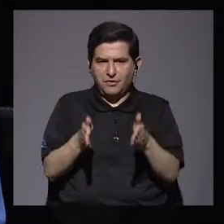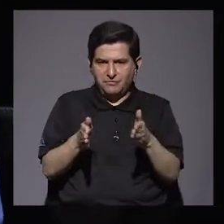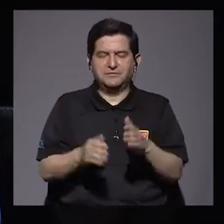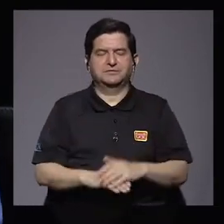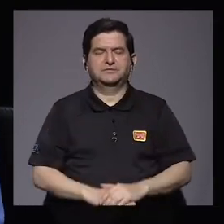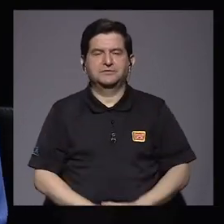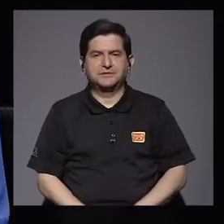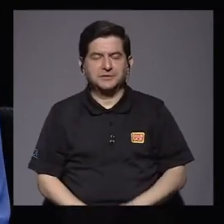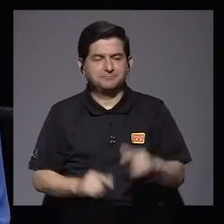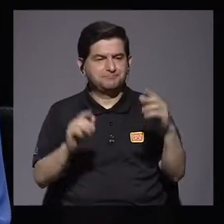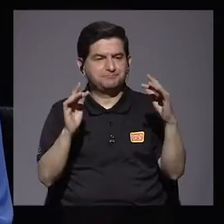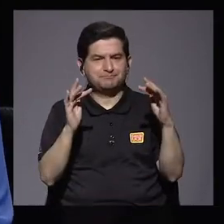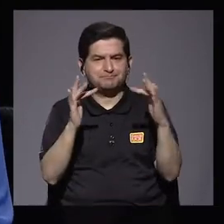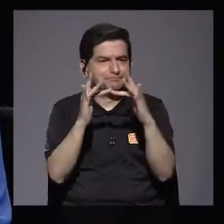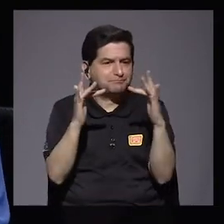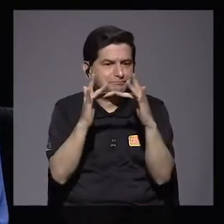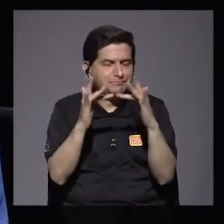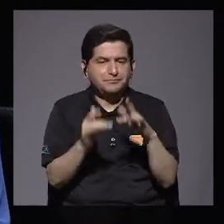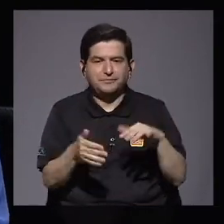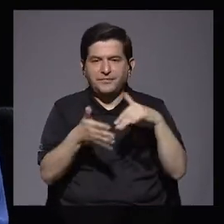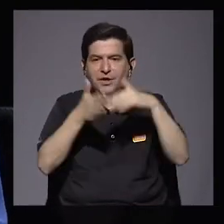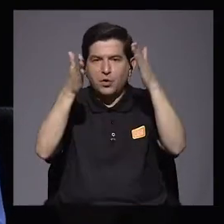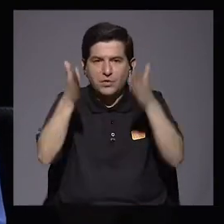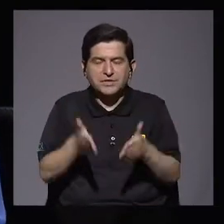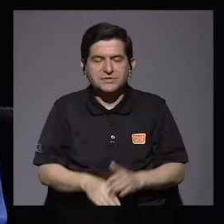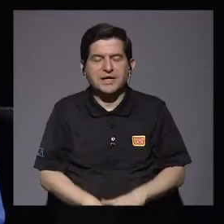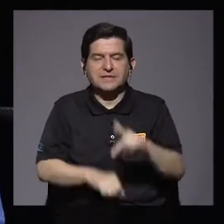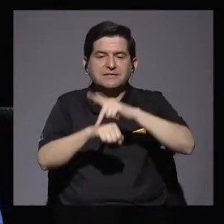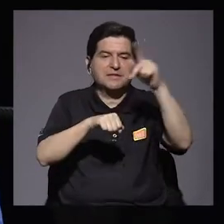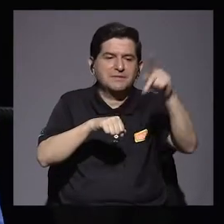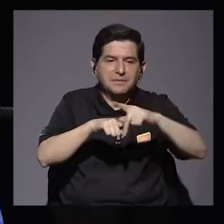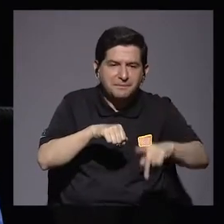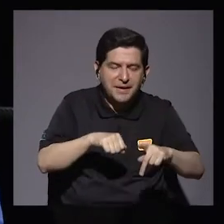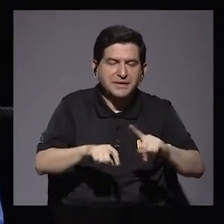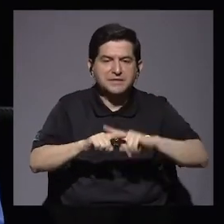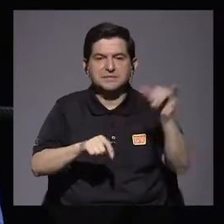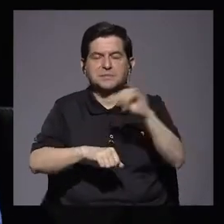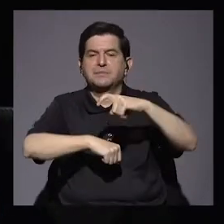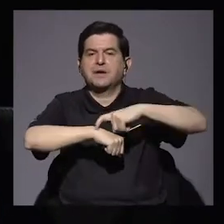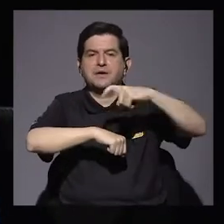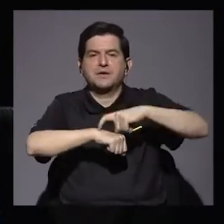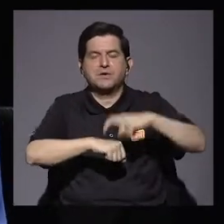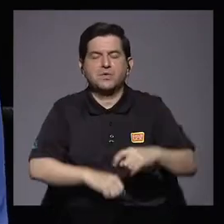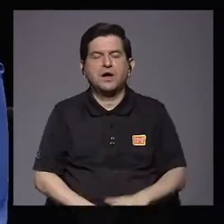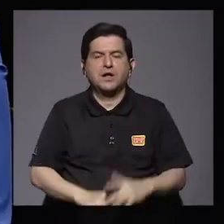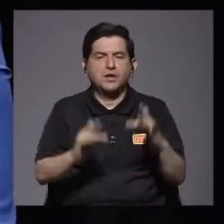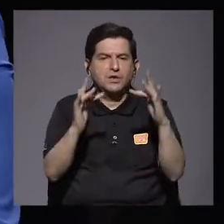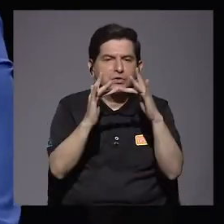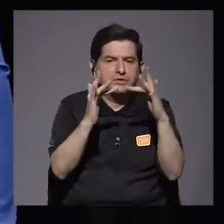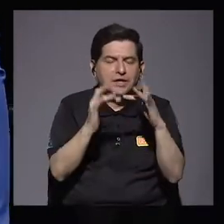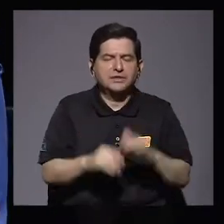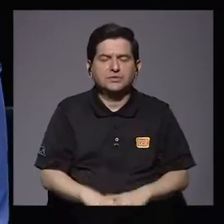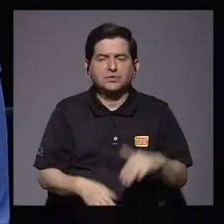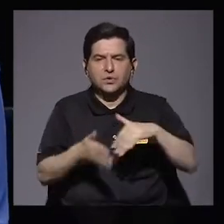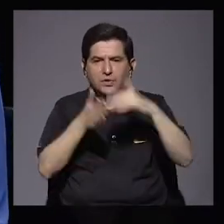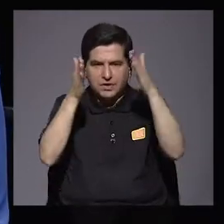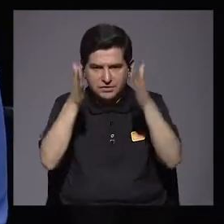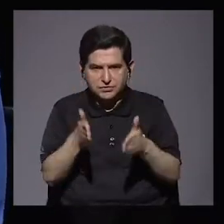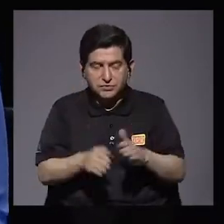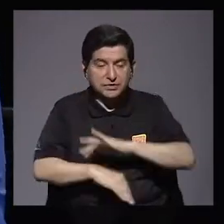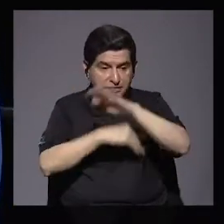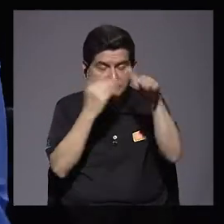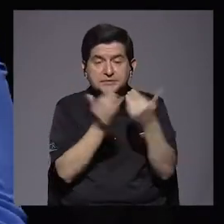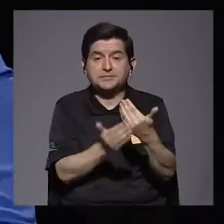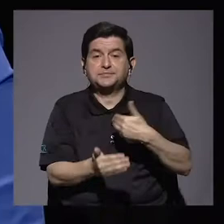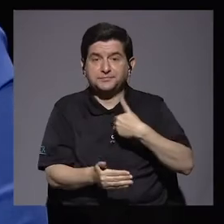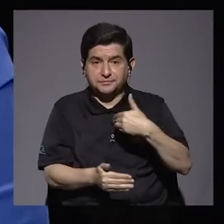académica, como docente, conectarme con un estudiante en Pérez Zeledón, pero al mismo tiempo conectarme con un estudiante, y a veces